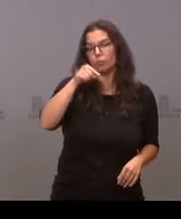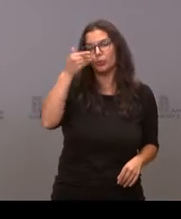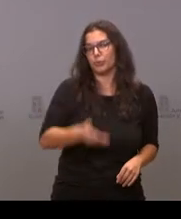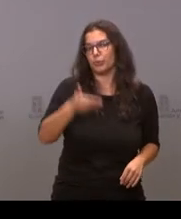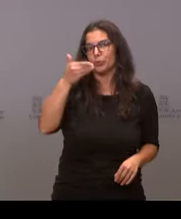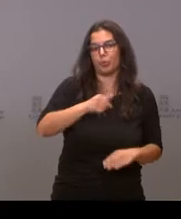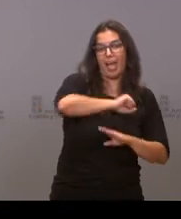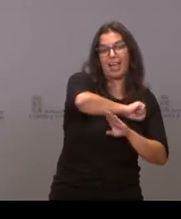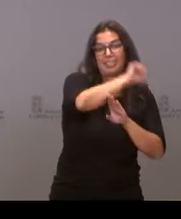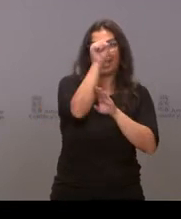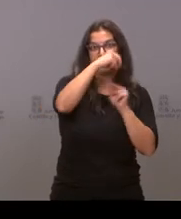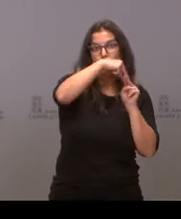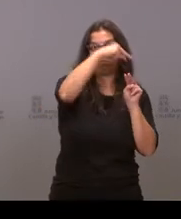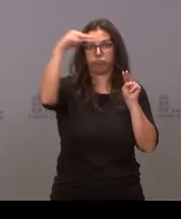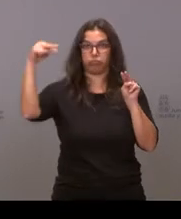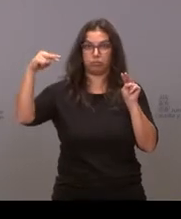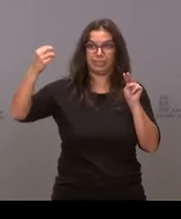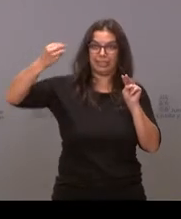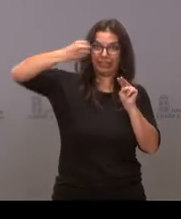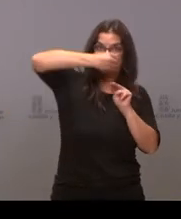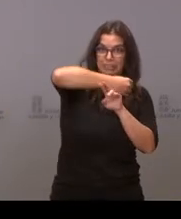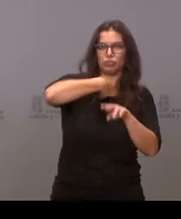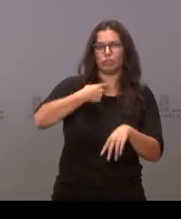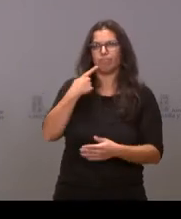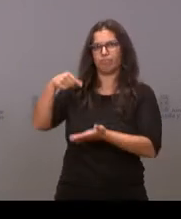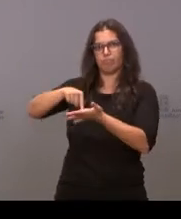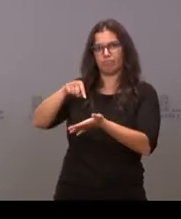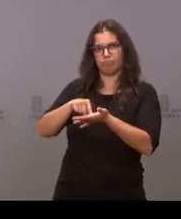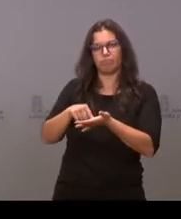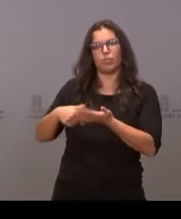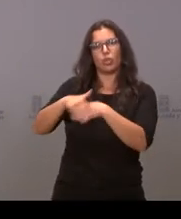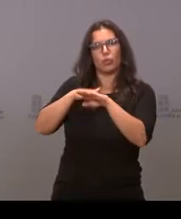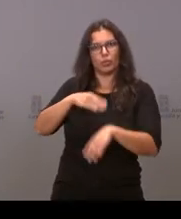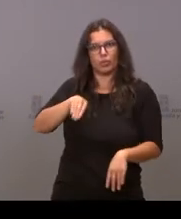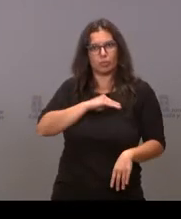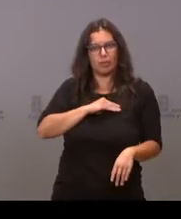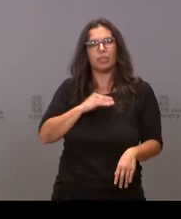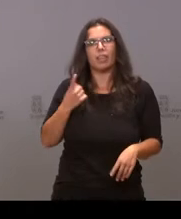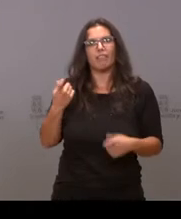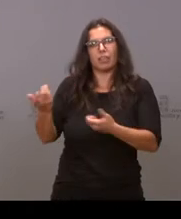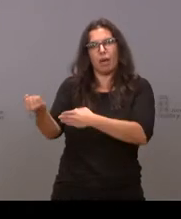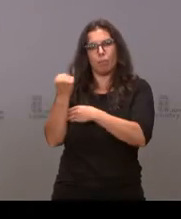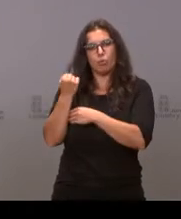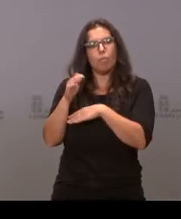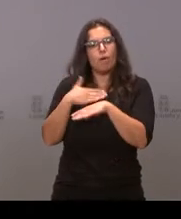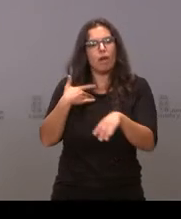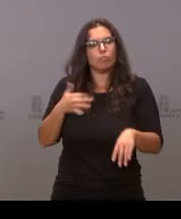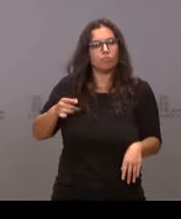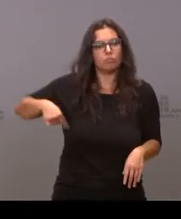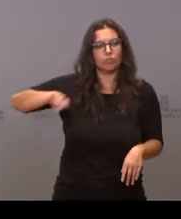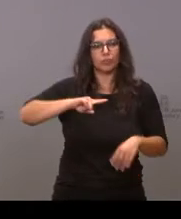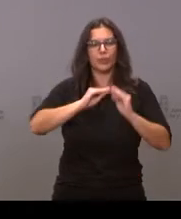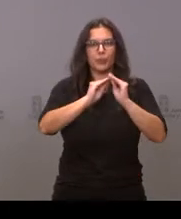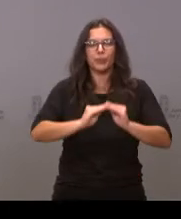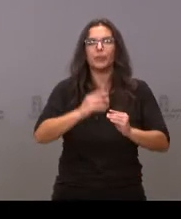desde nuestra comunidad autónoma y se lo hemos reclamado al gobierno de españa su apoyo para rehacer las